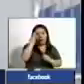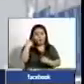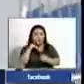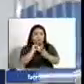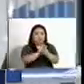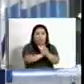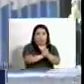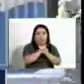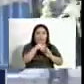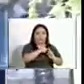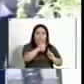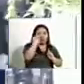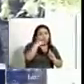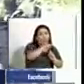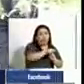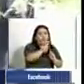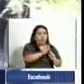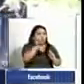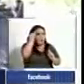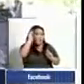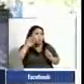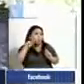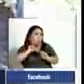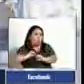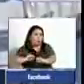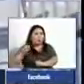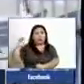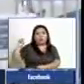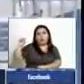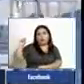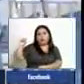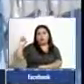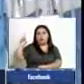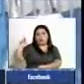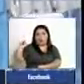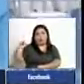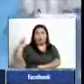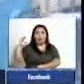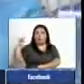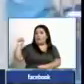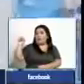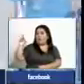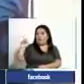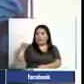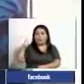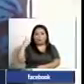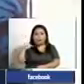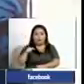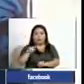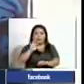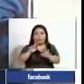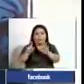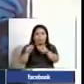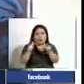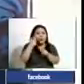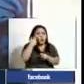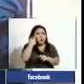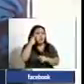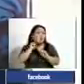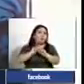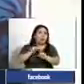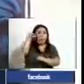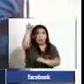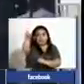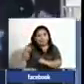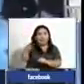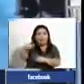respuestas sobre la causa del fallecimiento de su pareja Oscar Méndez, de 56 años, quien murió al interior de un centro de